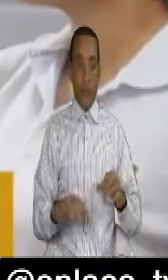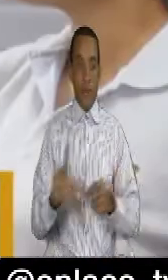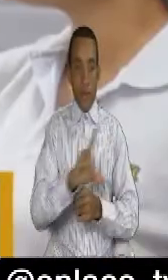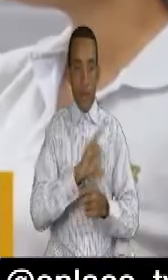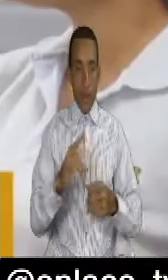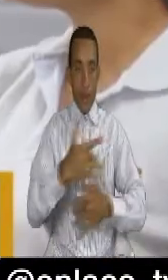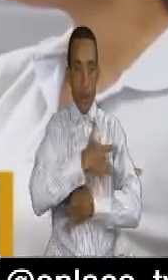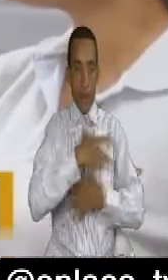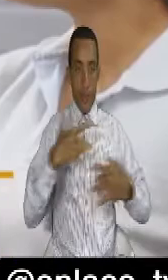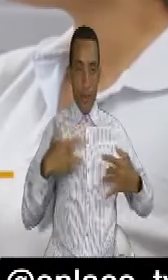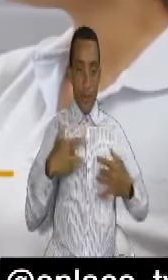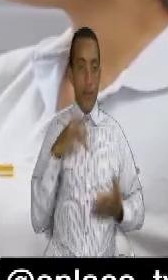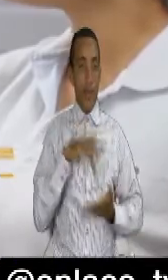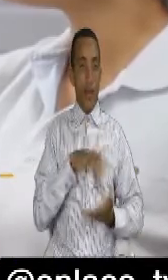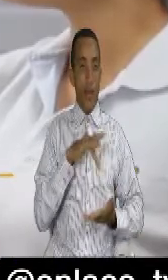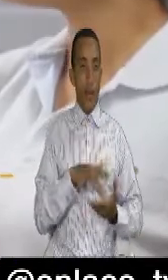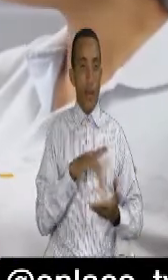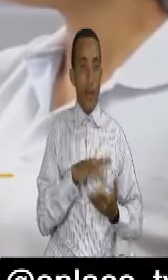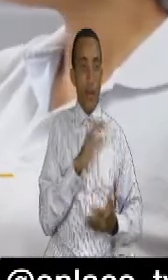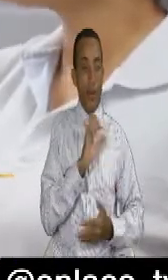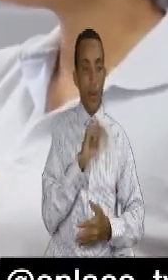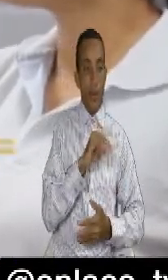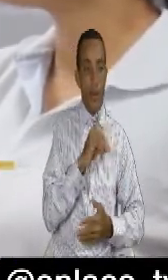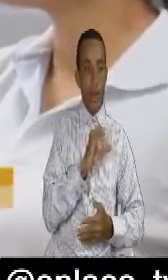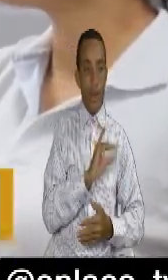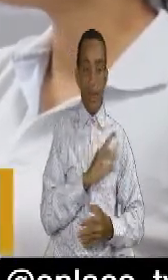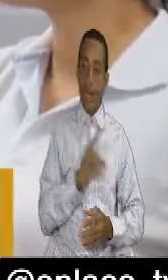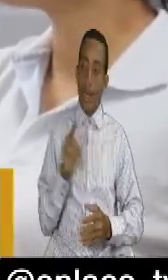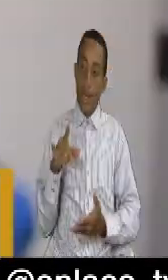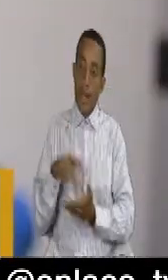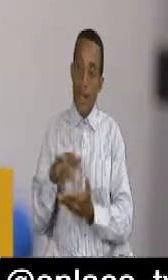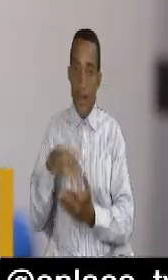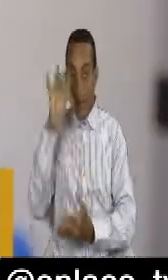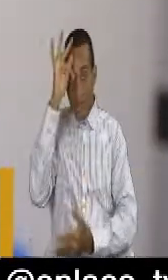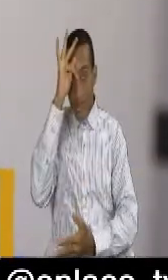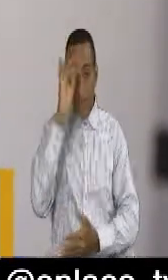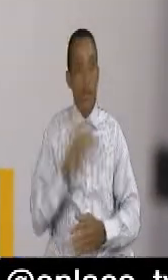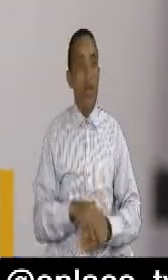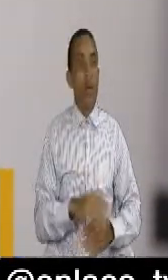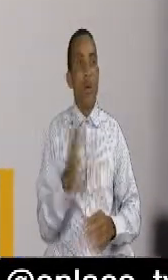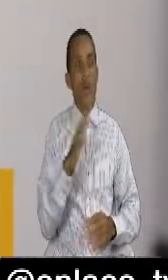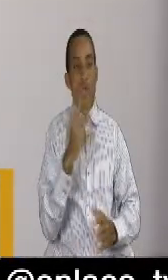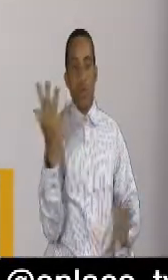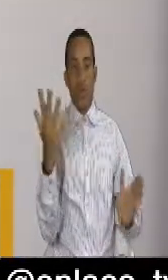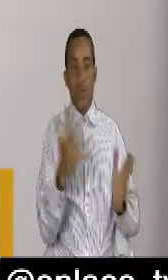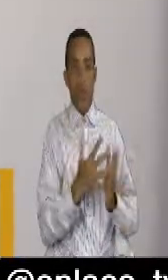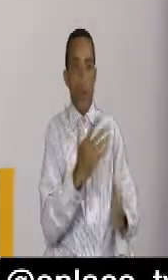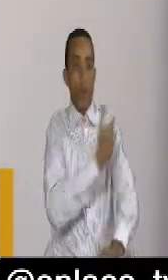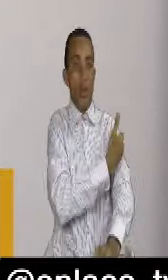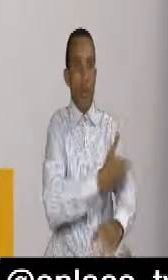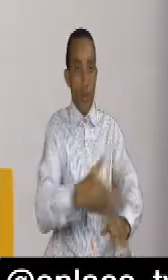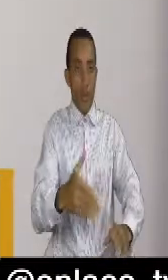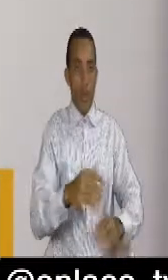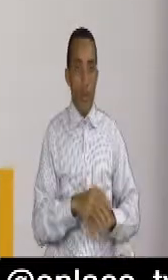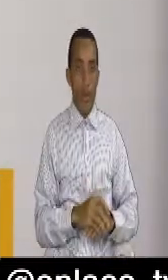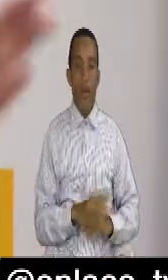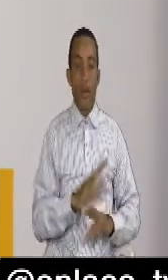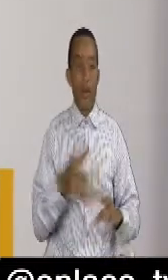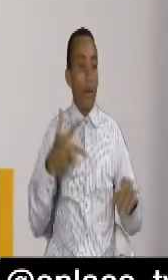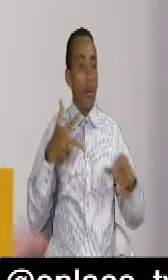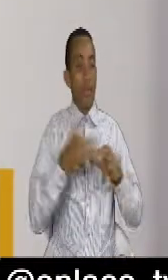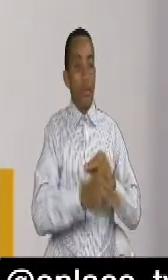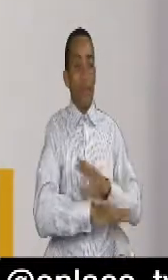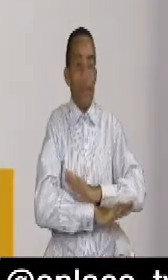aseguró que la deuda de la empresa prestadora con el centro asistencial asciende a los 5.000 millones de pesos, hecho que motivó la parálisis de